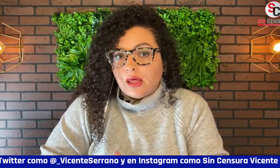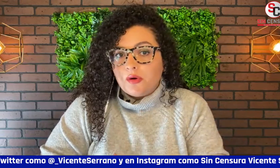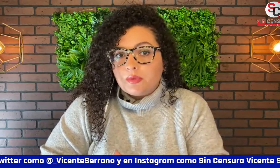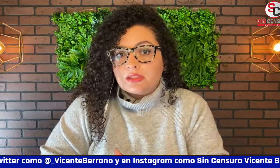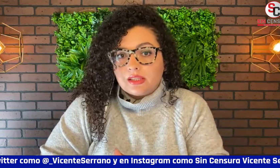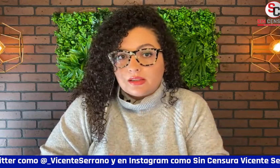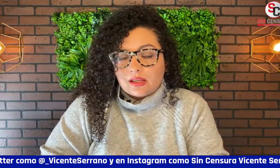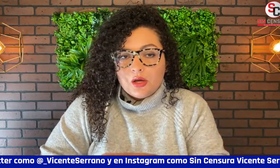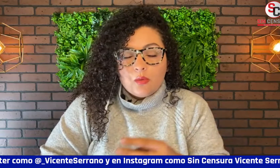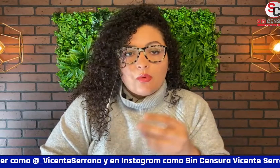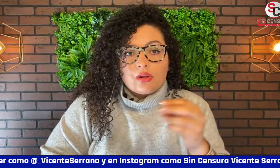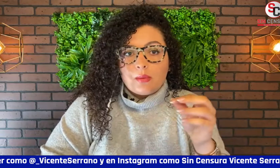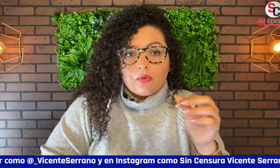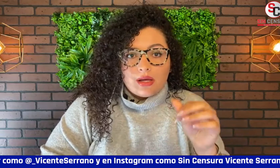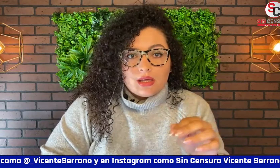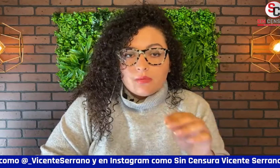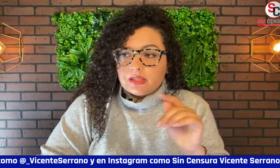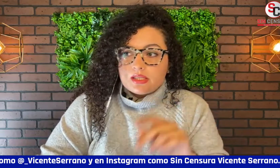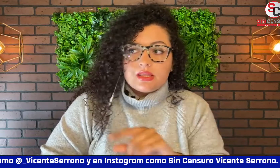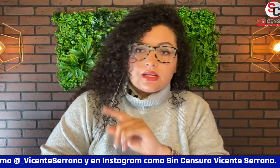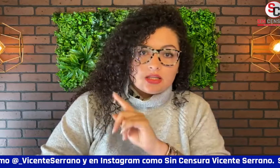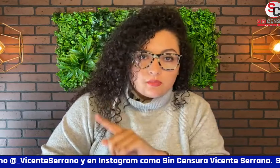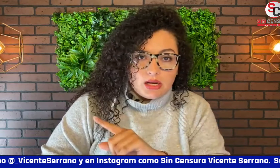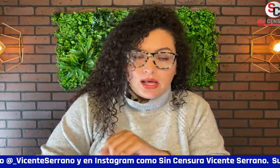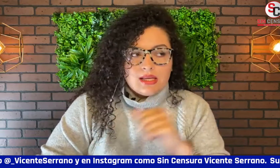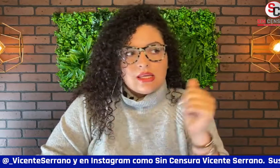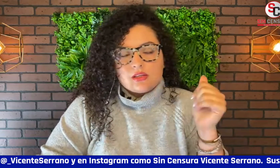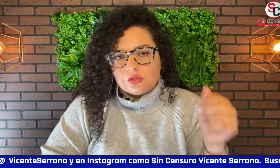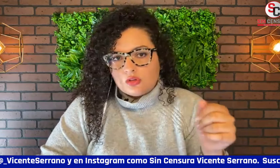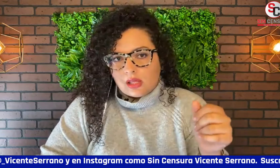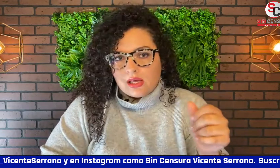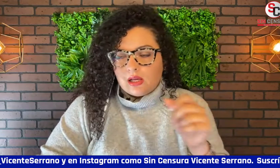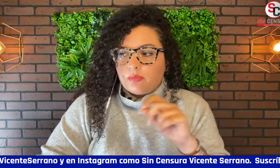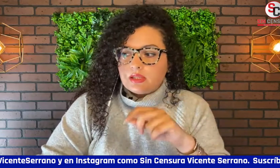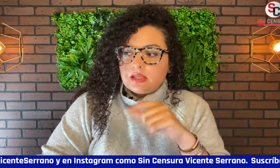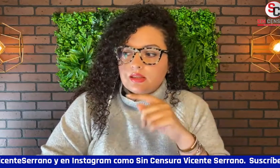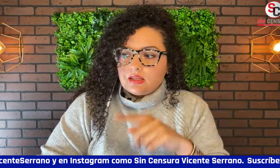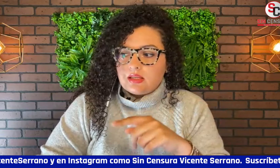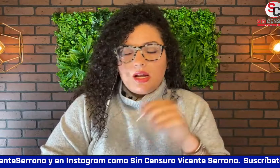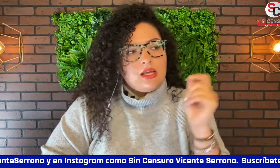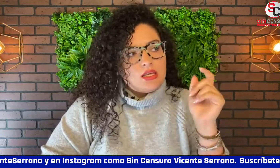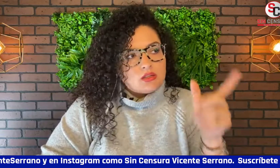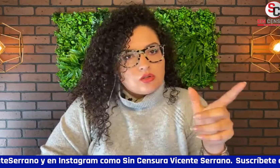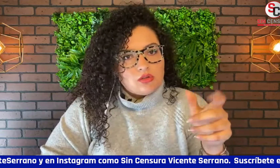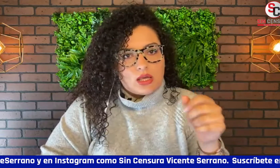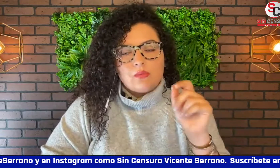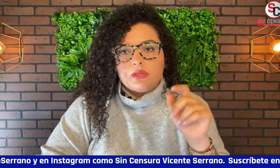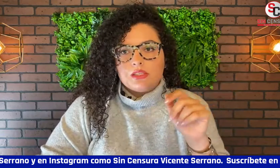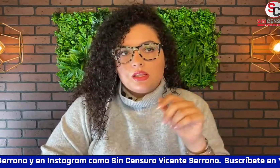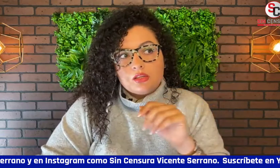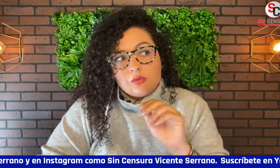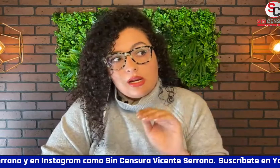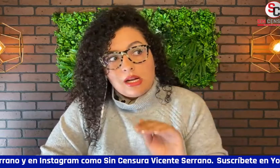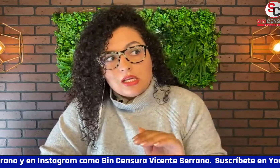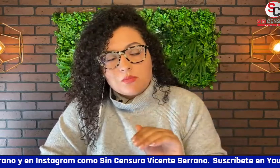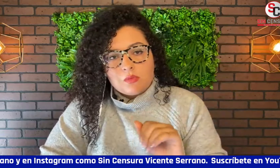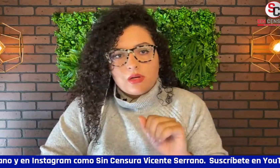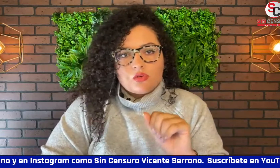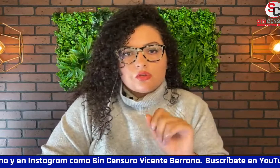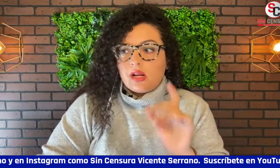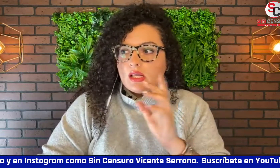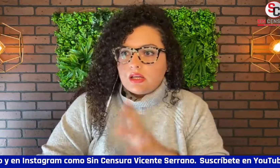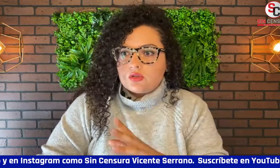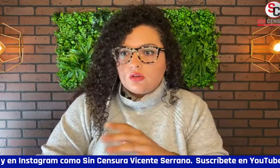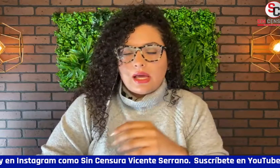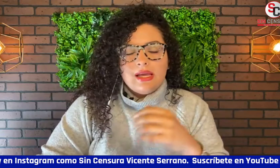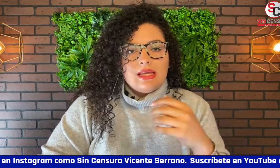ha controlado el presidente, porque por aquí el presidente respira y es nota, el presidente sale y es nota, el presidente asoma la nariz por